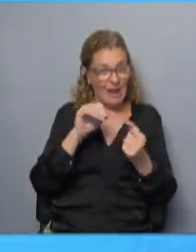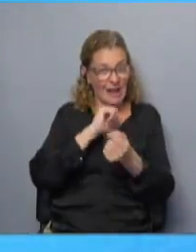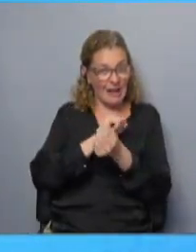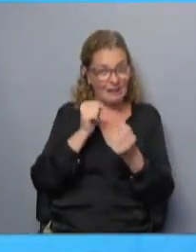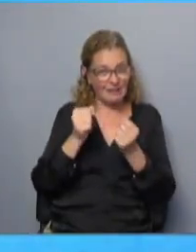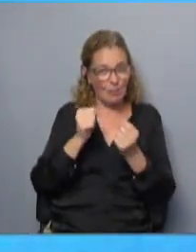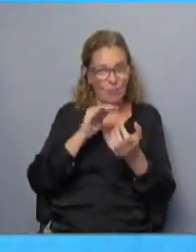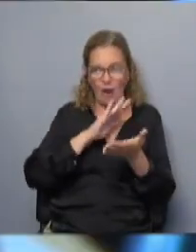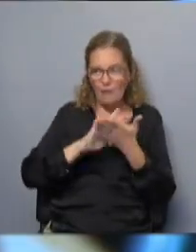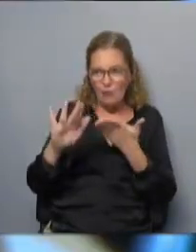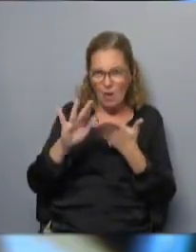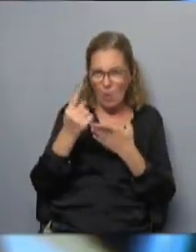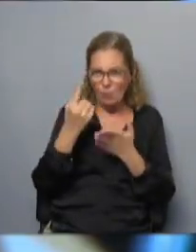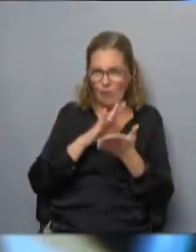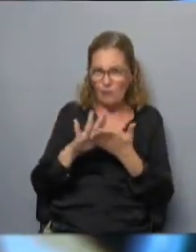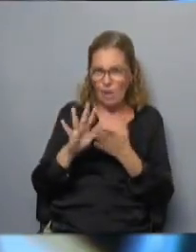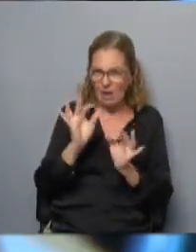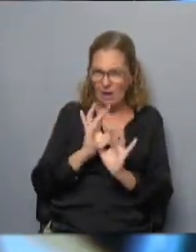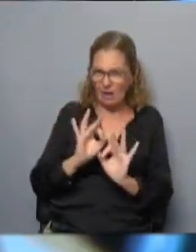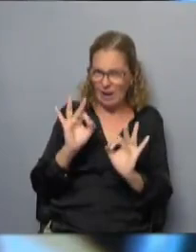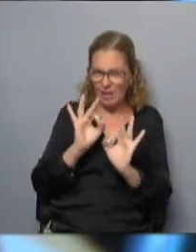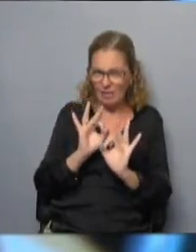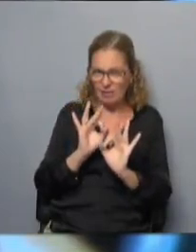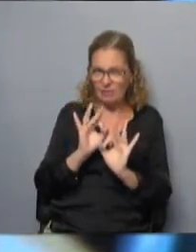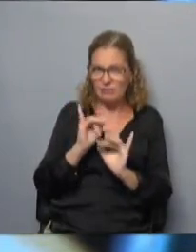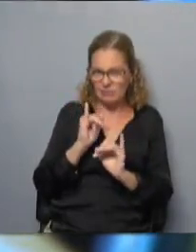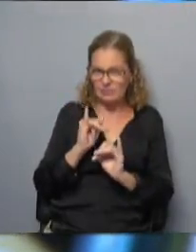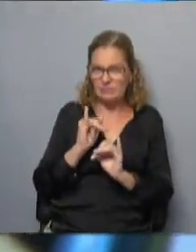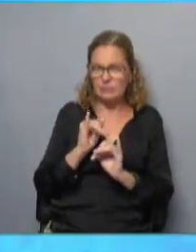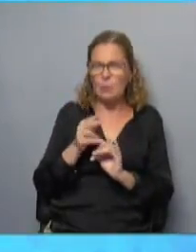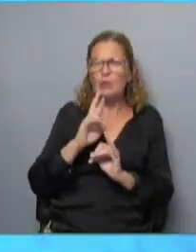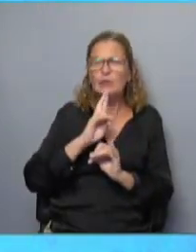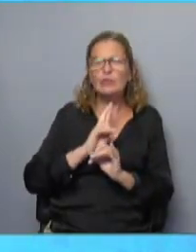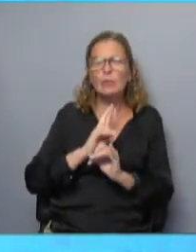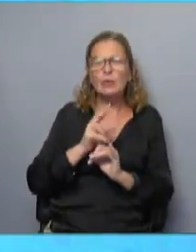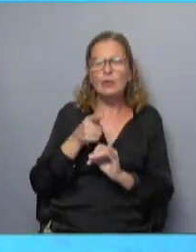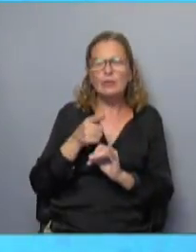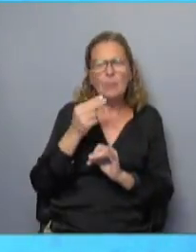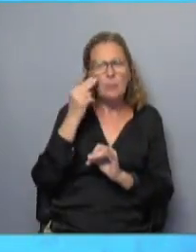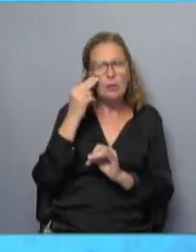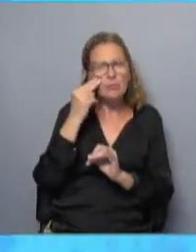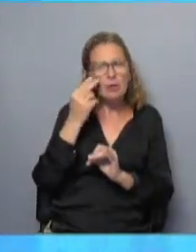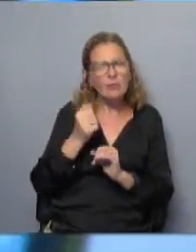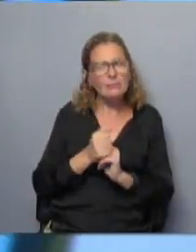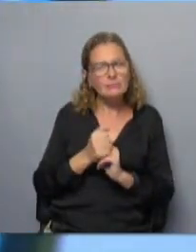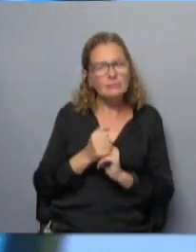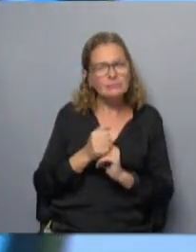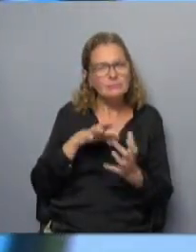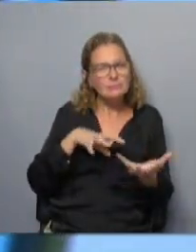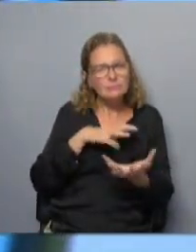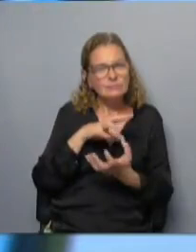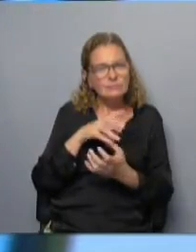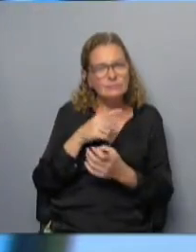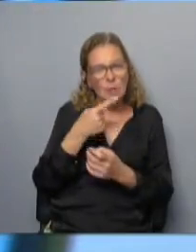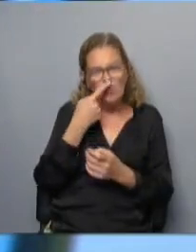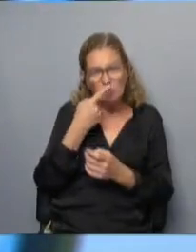como en hacer intentos de fuga fue la nada de la nada físico como resolvió es y cómo resuelve las que hizo cómo resolver las crisis era eso es